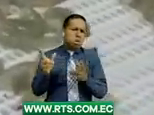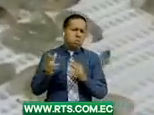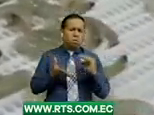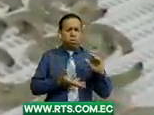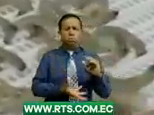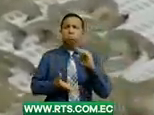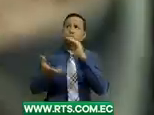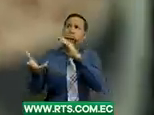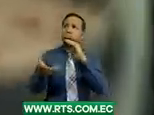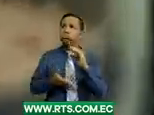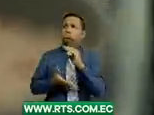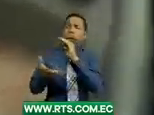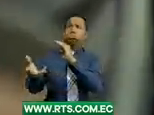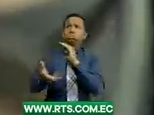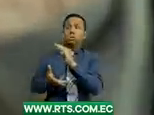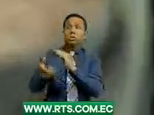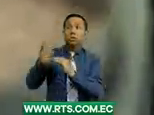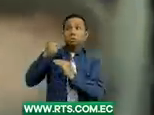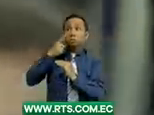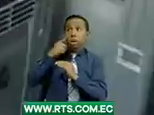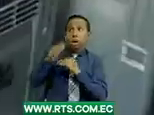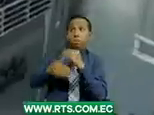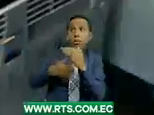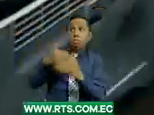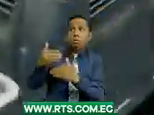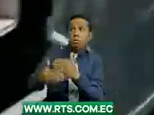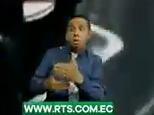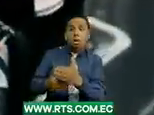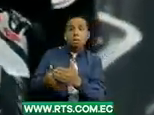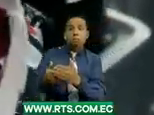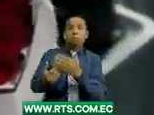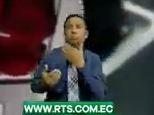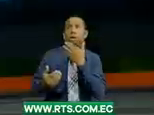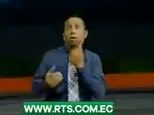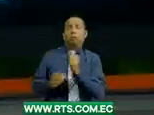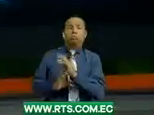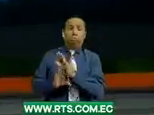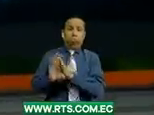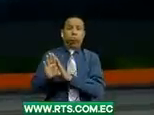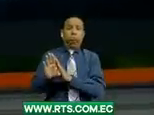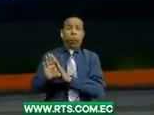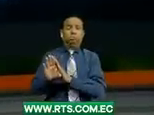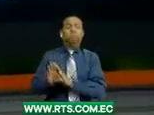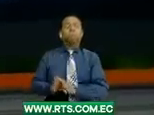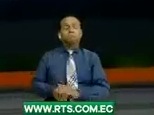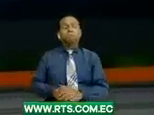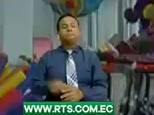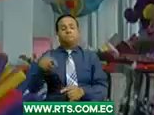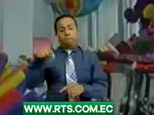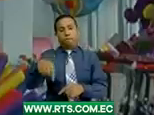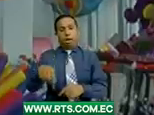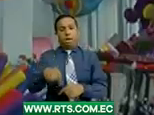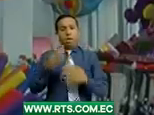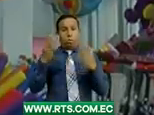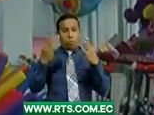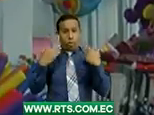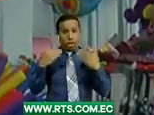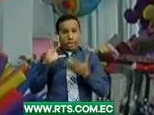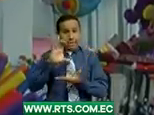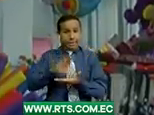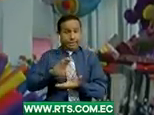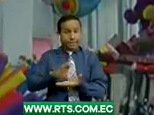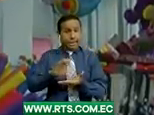pero esperan a que conforme pasen los meses, se mejore. Mientras, por otro lado, en el centro de Guayaquil, los